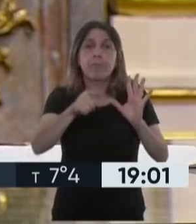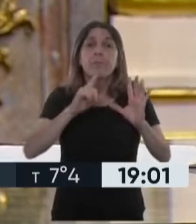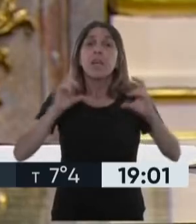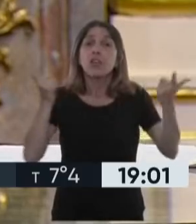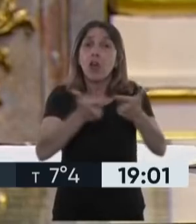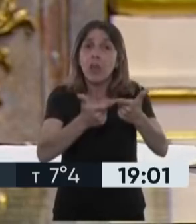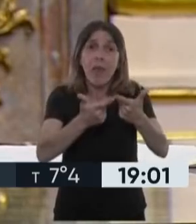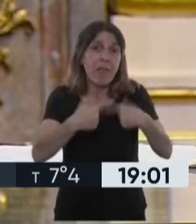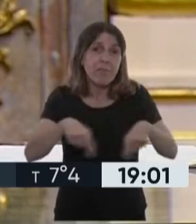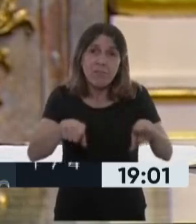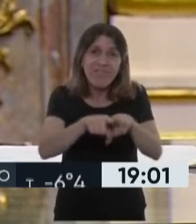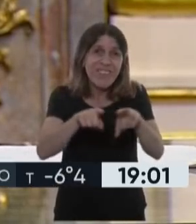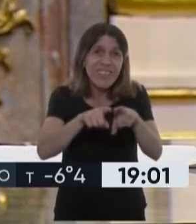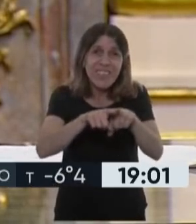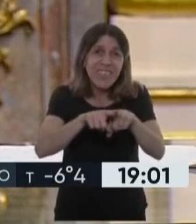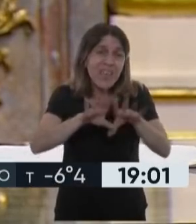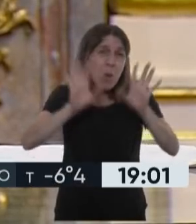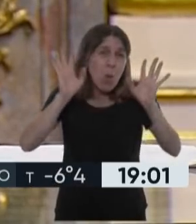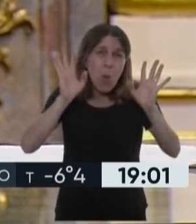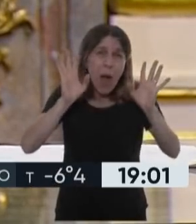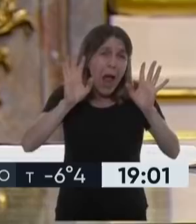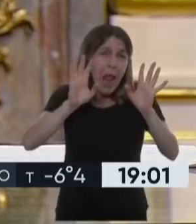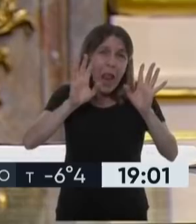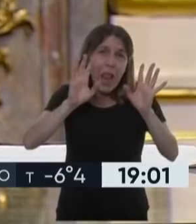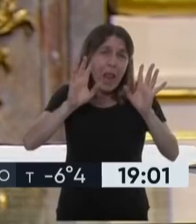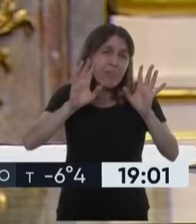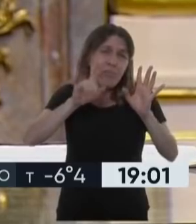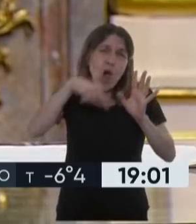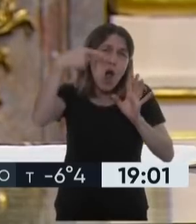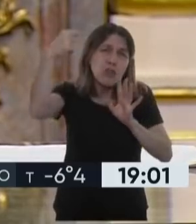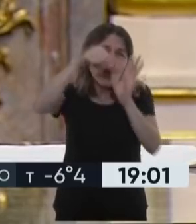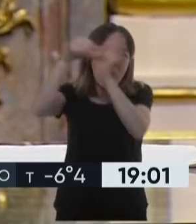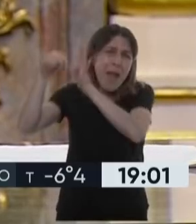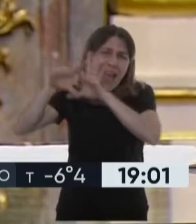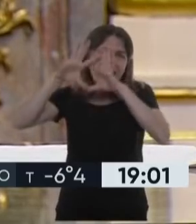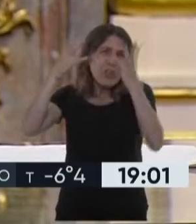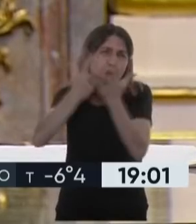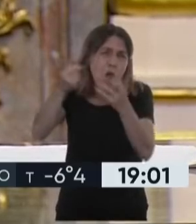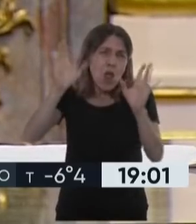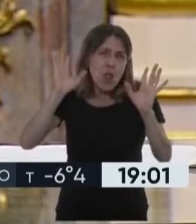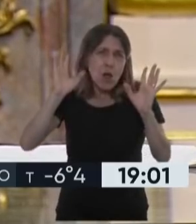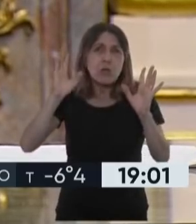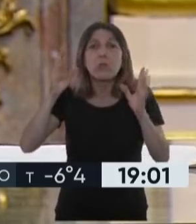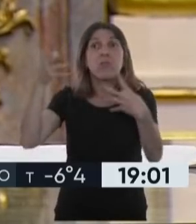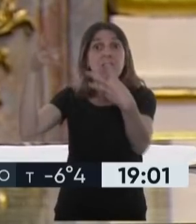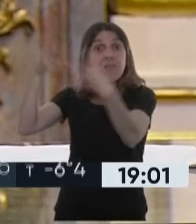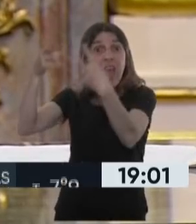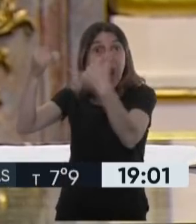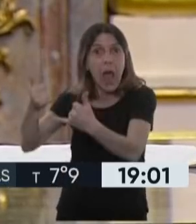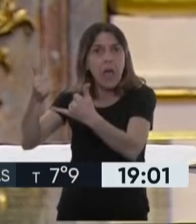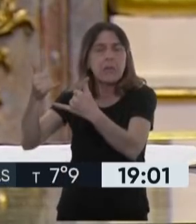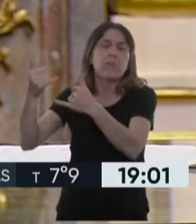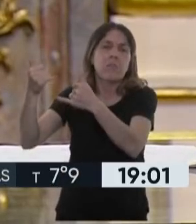tal como le pasa hoy en día a la gran parte de las sociedades de todo el mundo, con esta guerra tenemos un